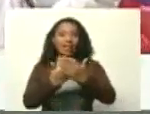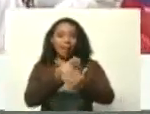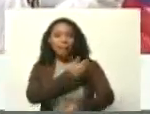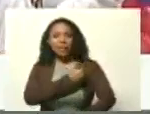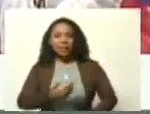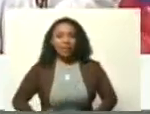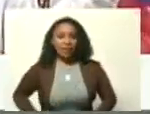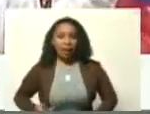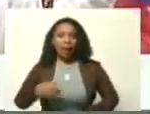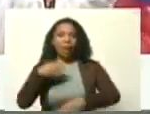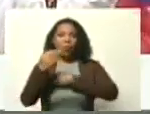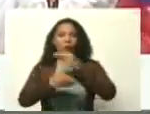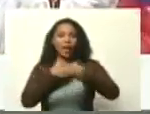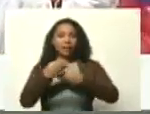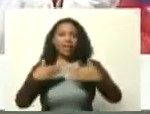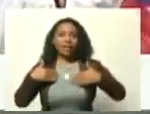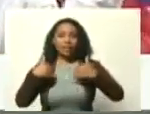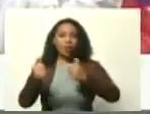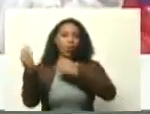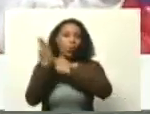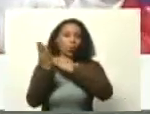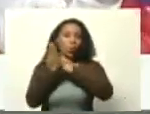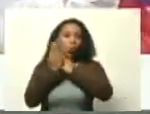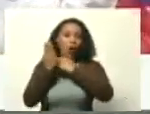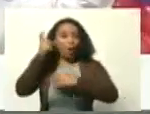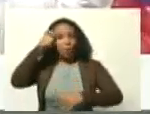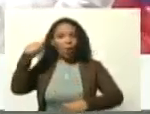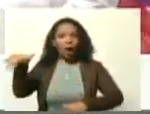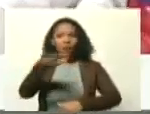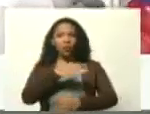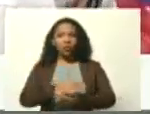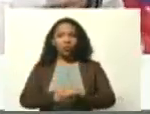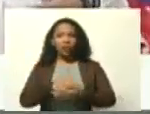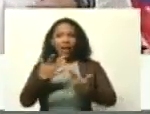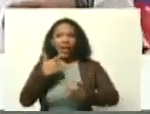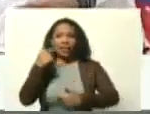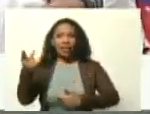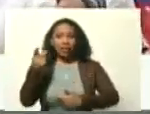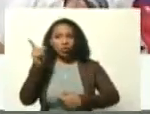presidente, por garantizar la salud de nuestro pueblo.